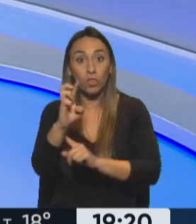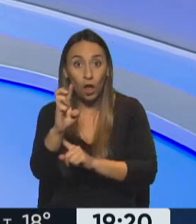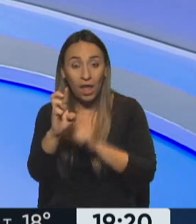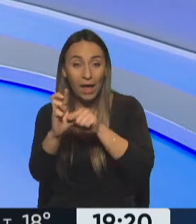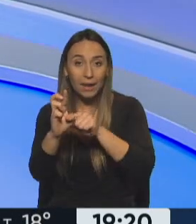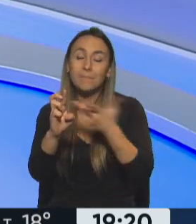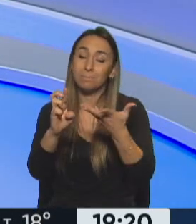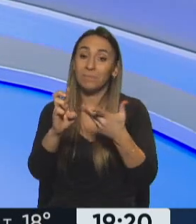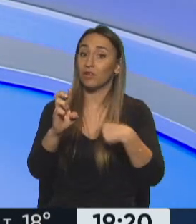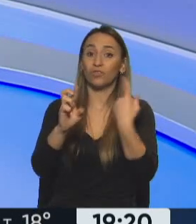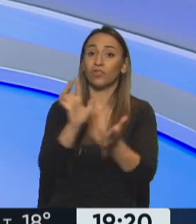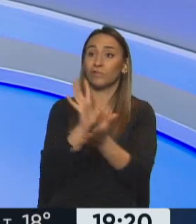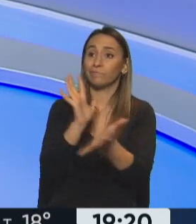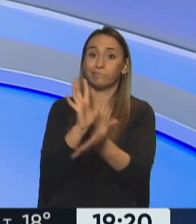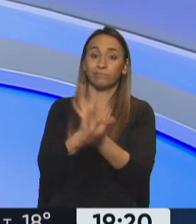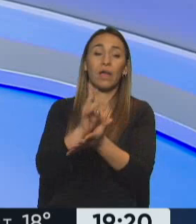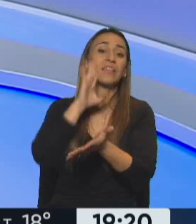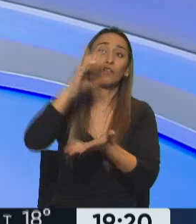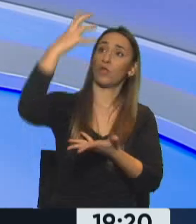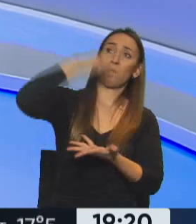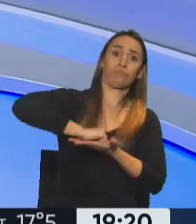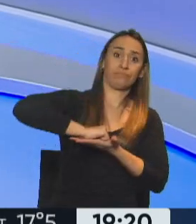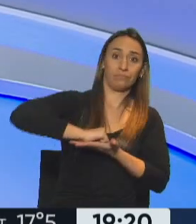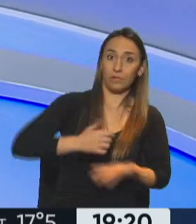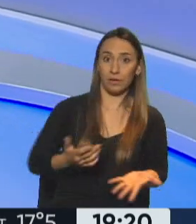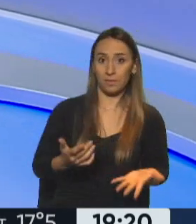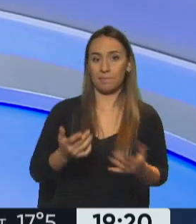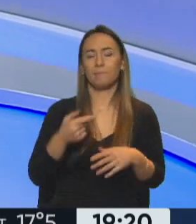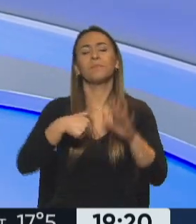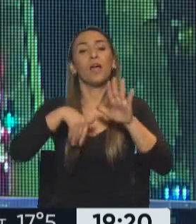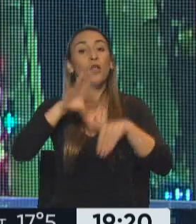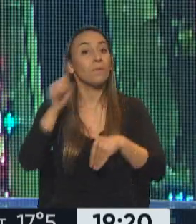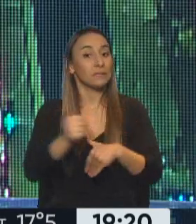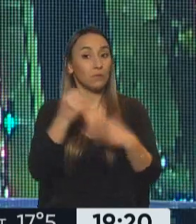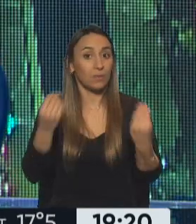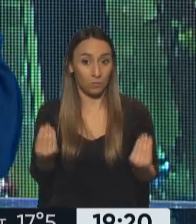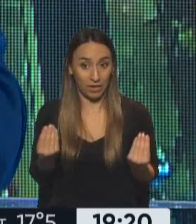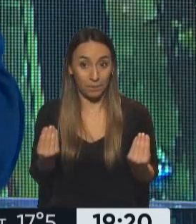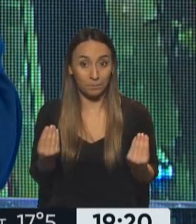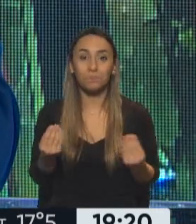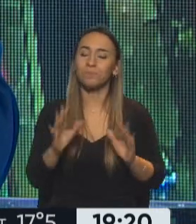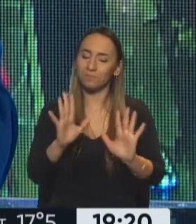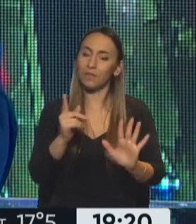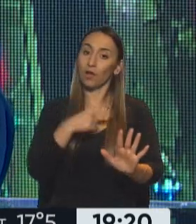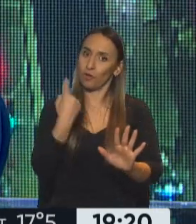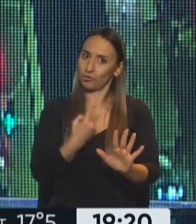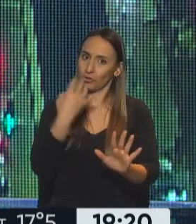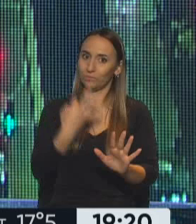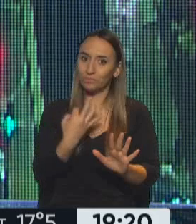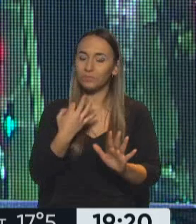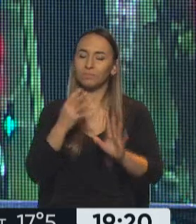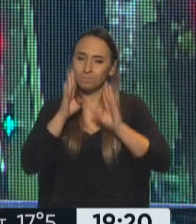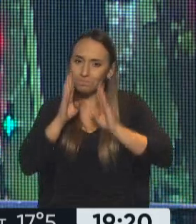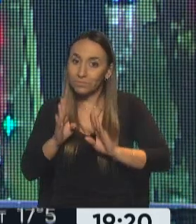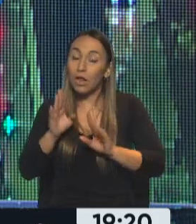más importante, en el mes de febrero, porque lo que sí nos preocupamos, como pasa ahora también, que